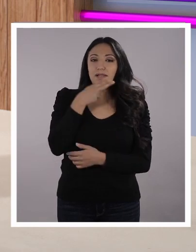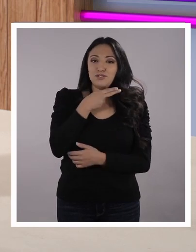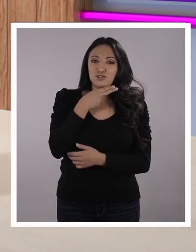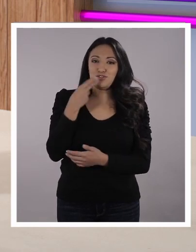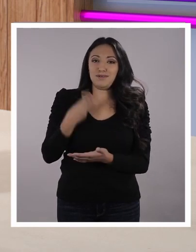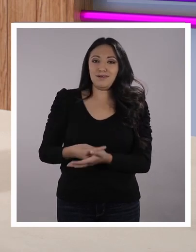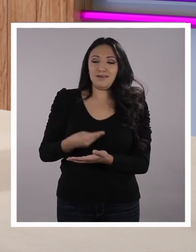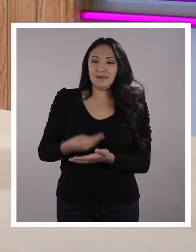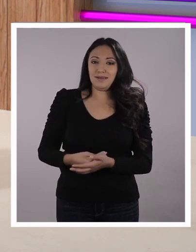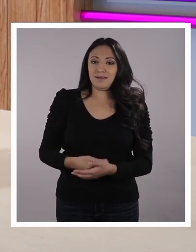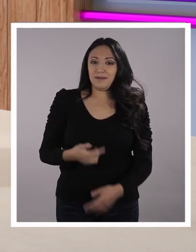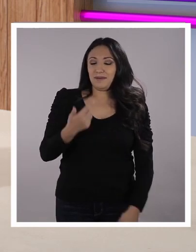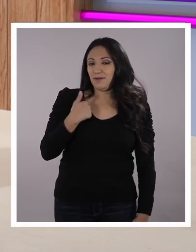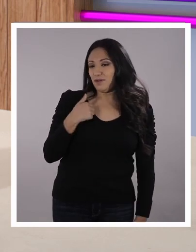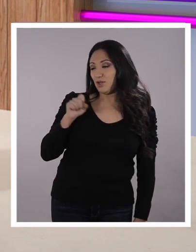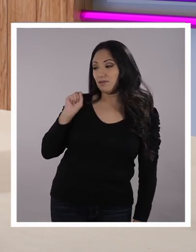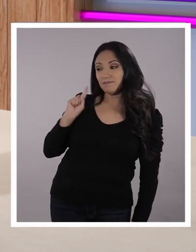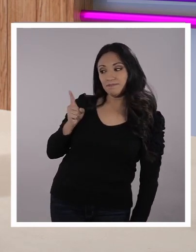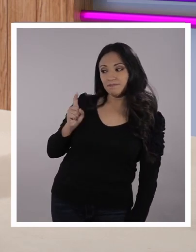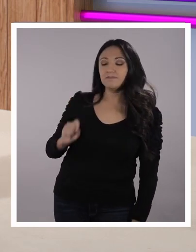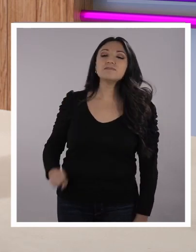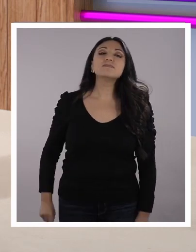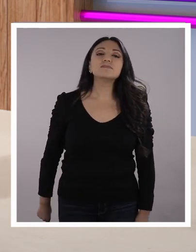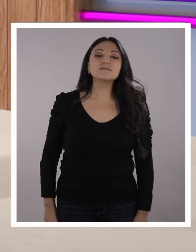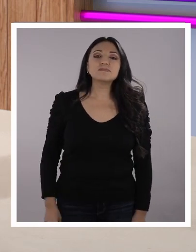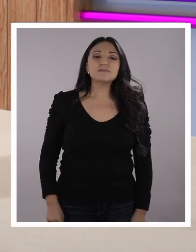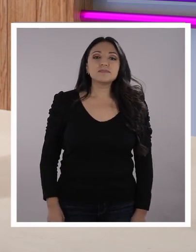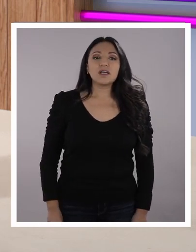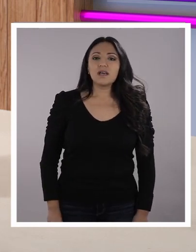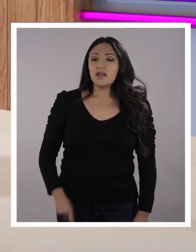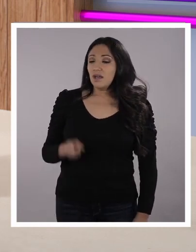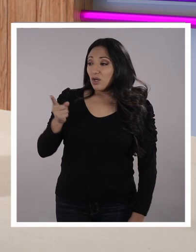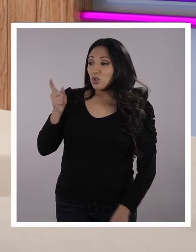falsos. Quería plantearle el desafío a Santi.